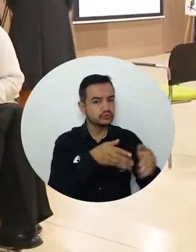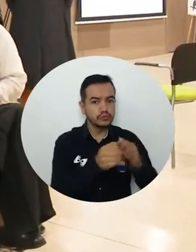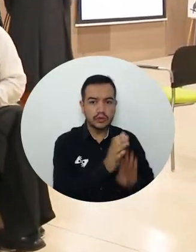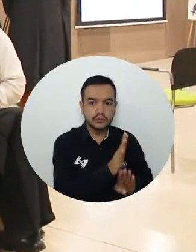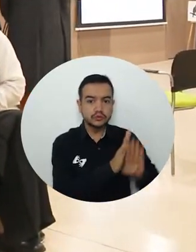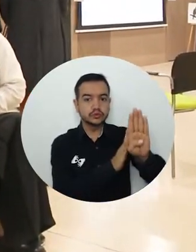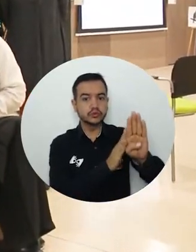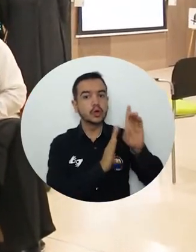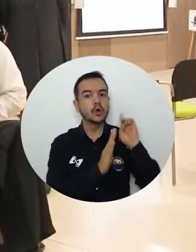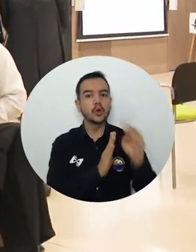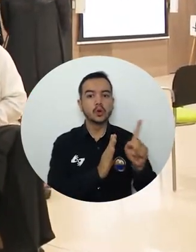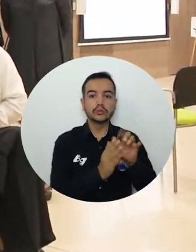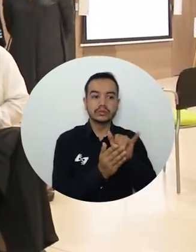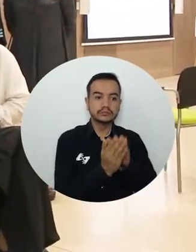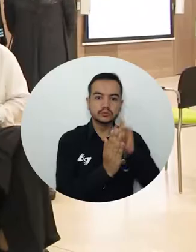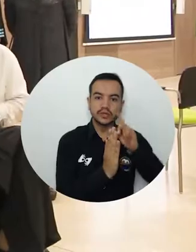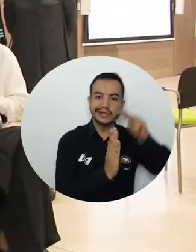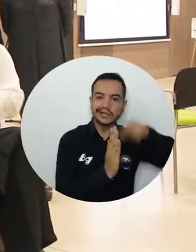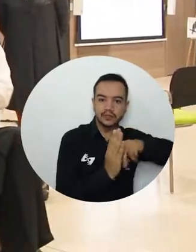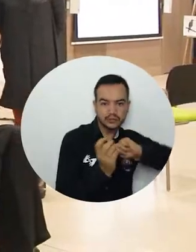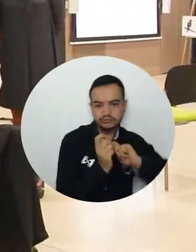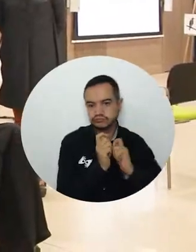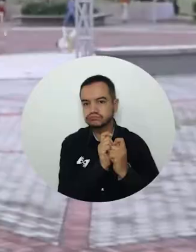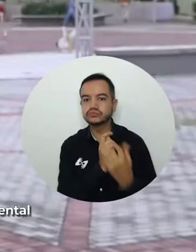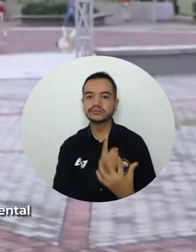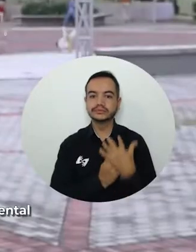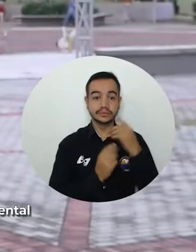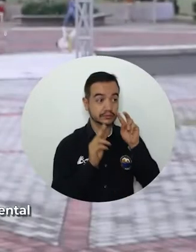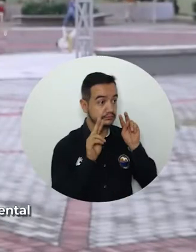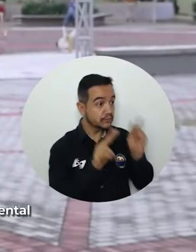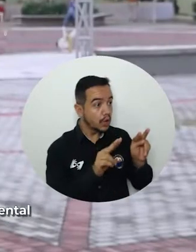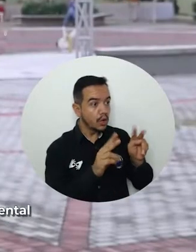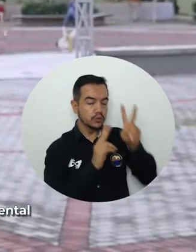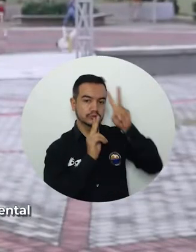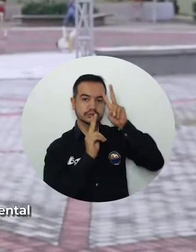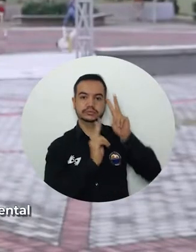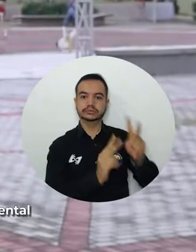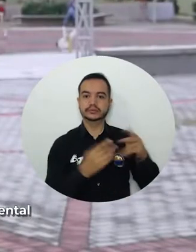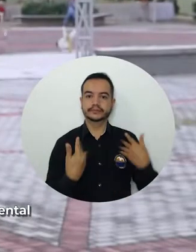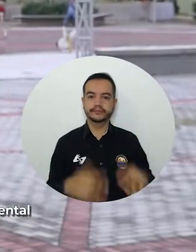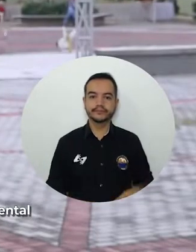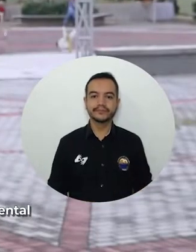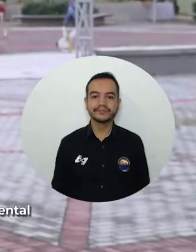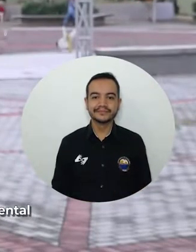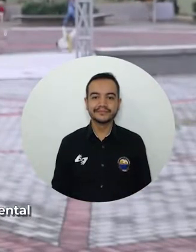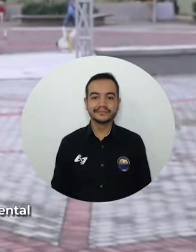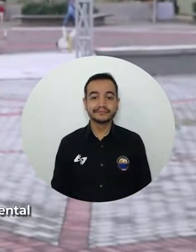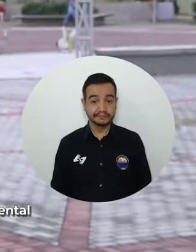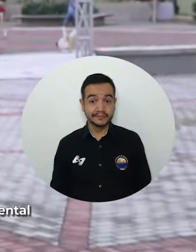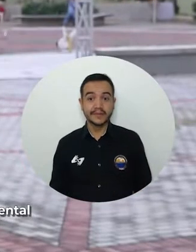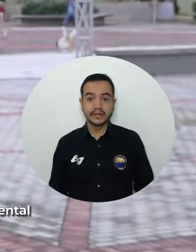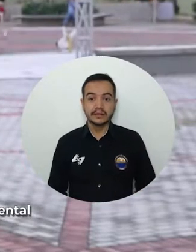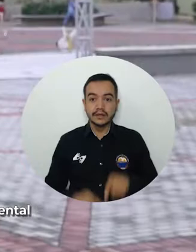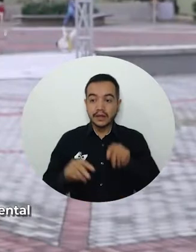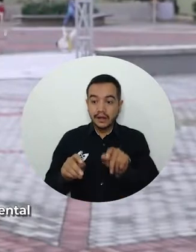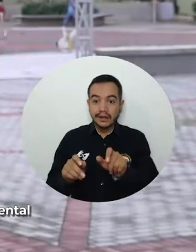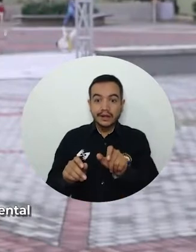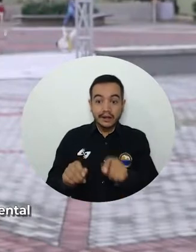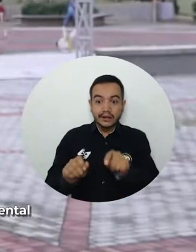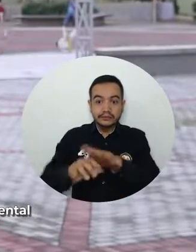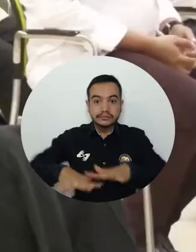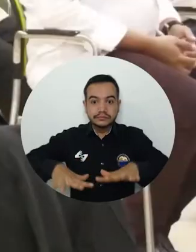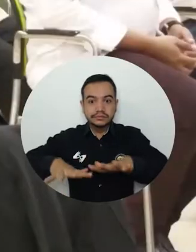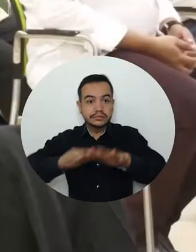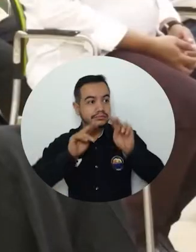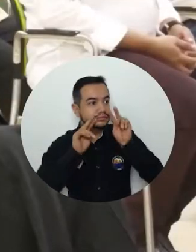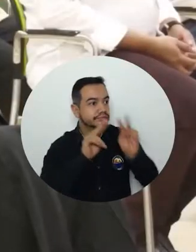salir adelante gracias a la transformación de la lectura en su vida. Fue hermoso saber que iban a hacer este homenaje a este hombre